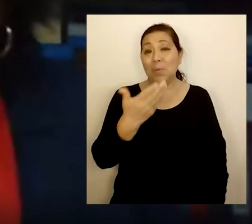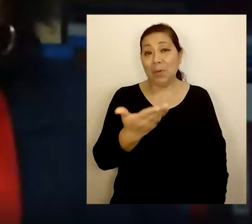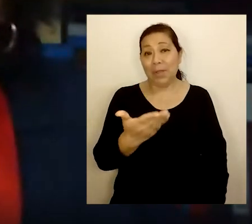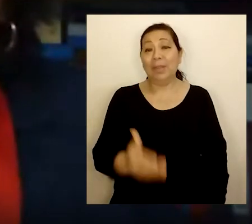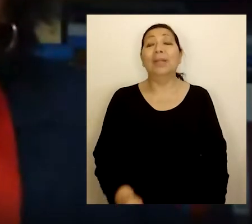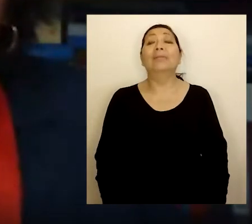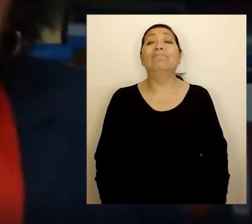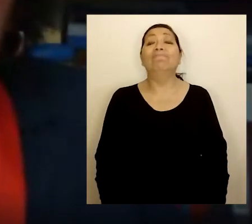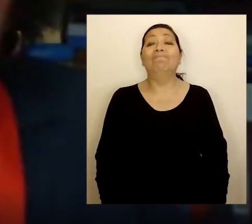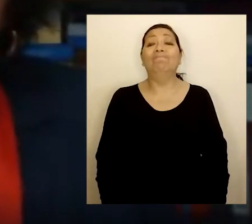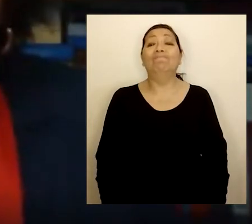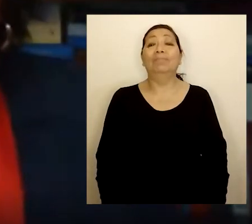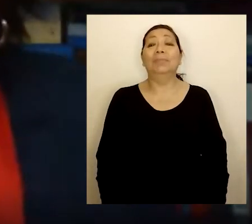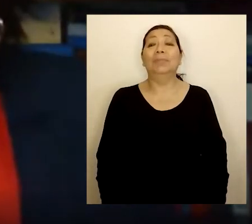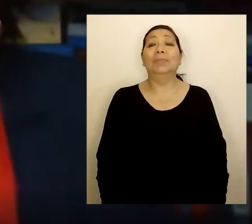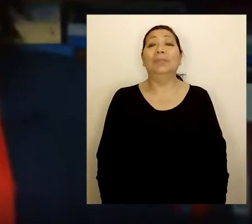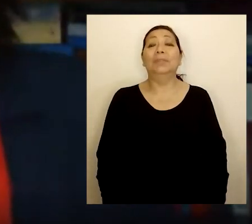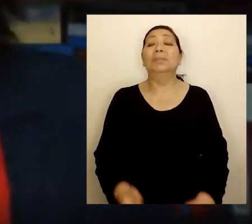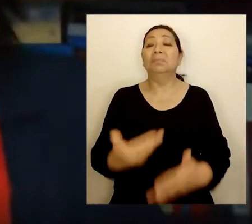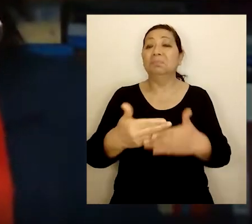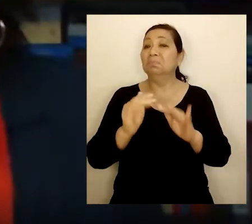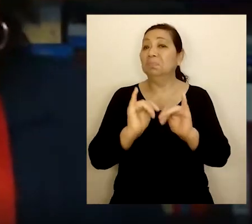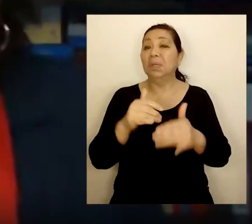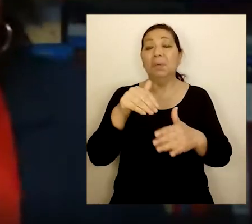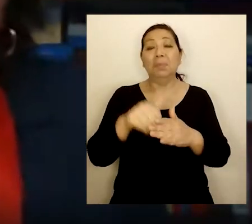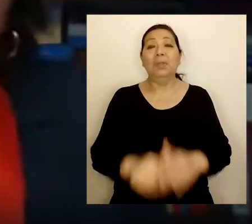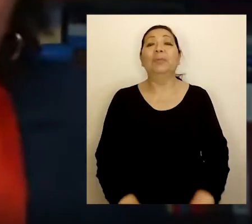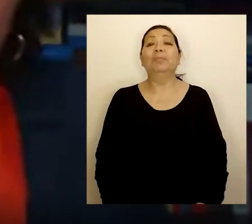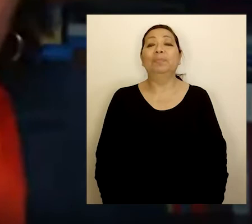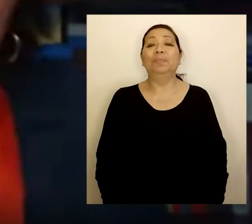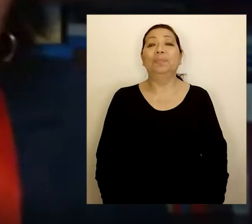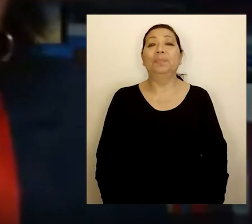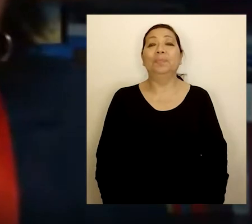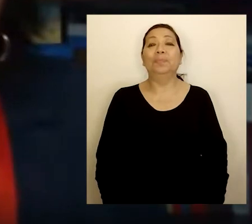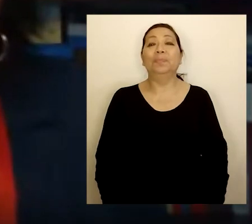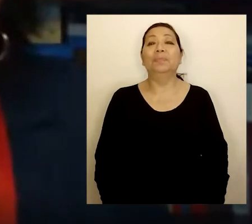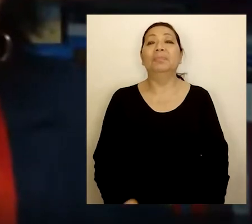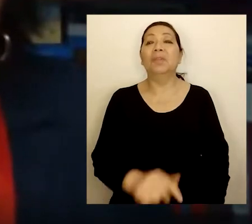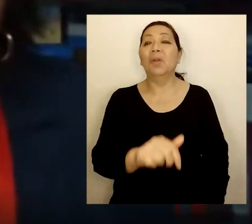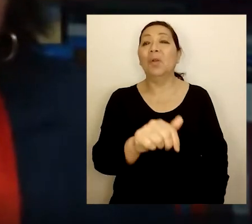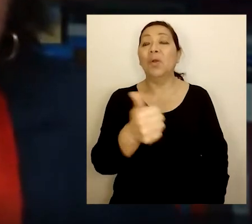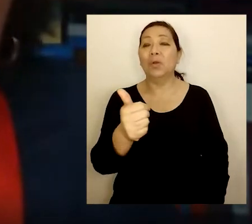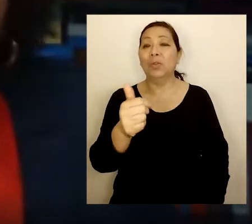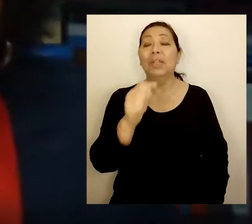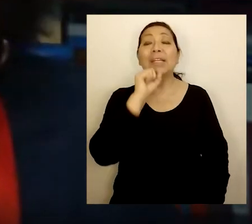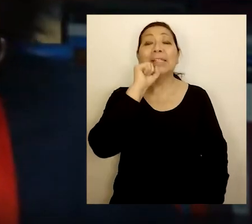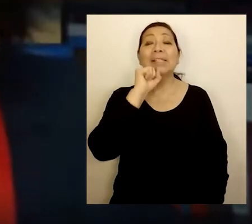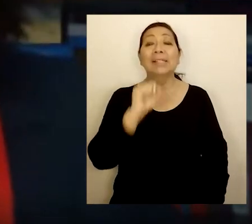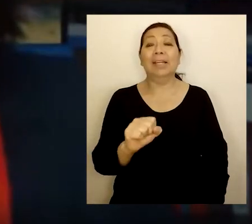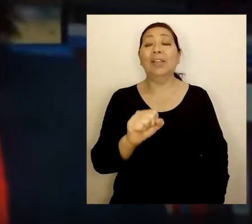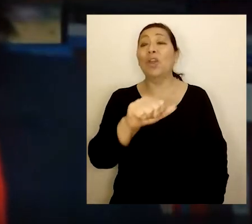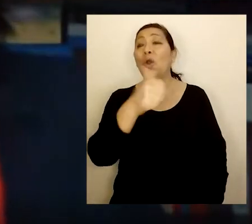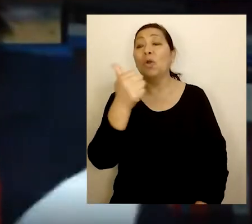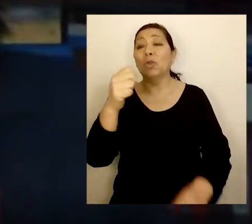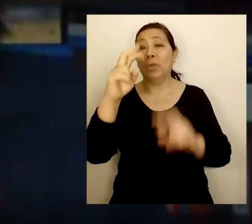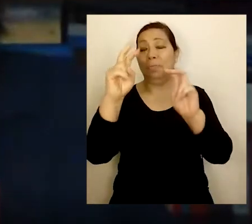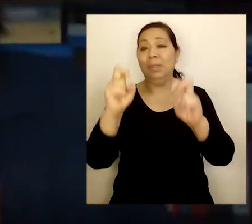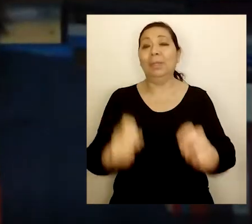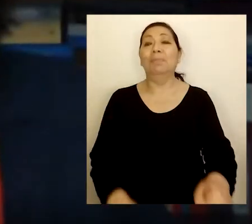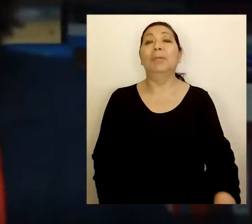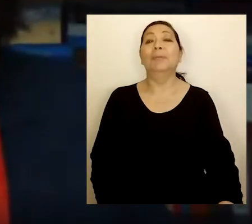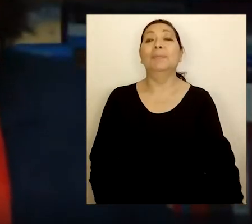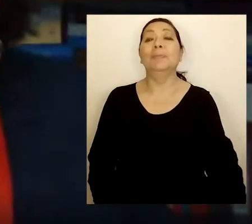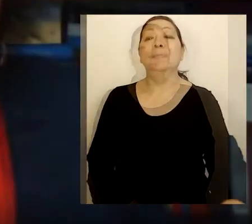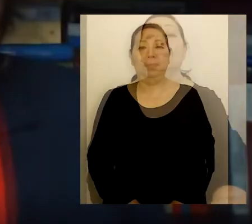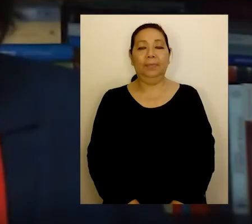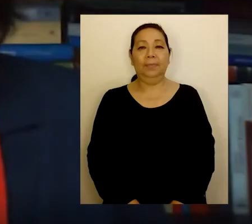de la parte demandante, la causa queda al voto. De cuenta, señor relator, de la siguiente causa.